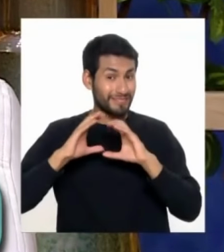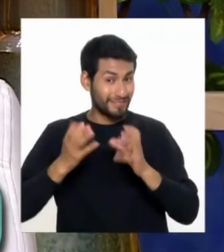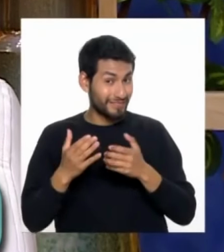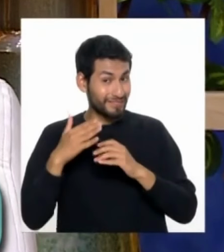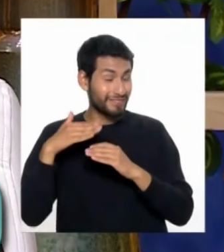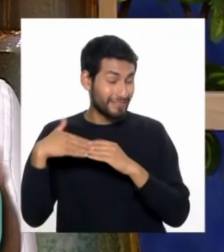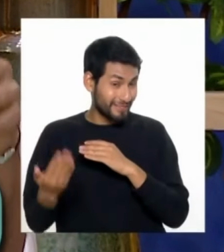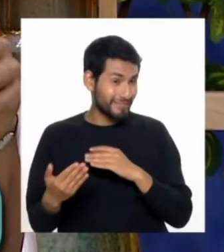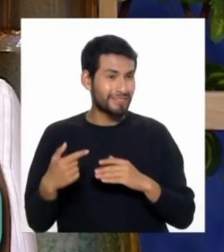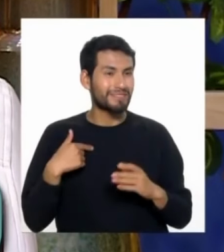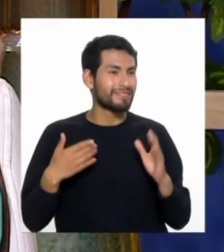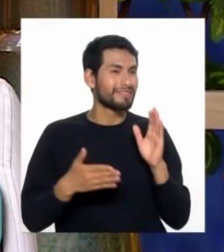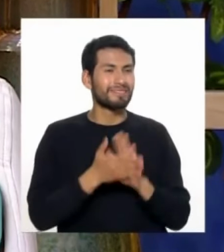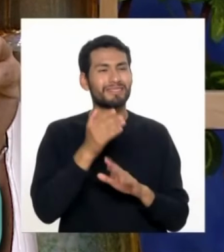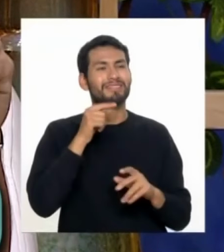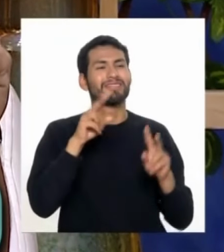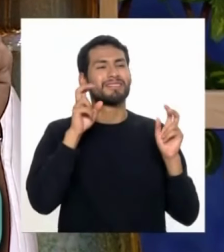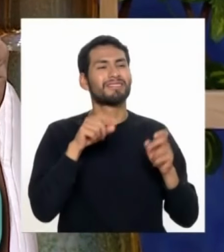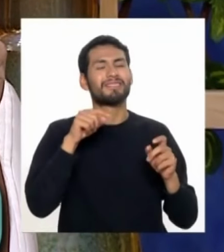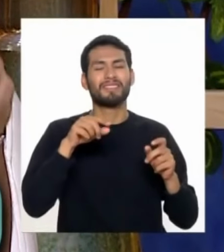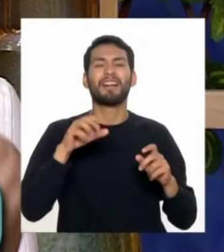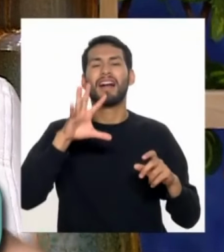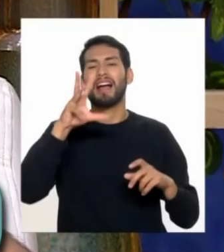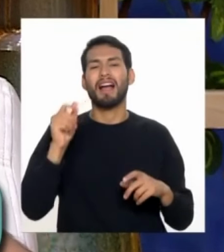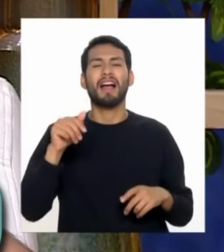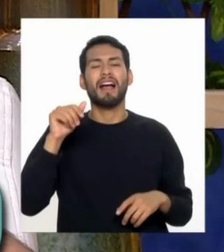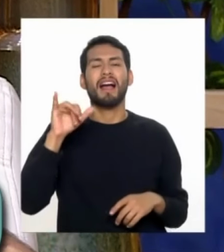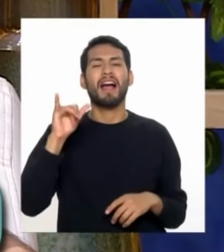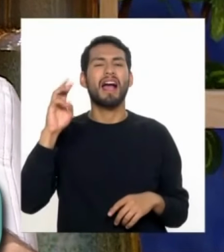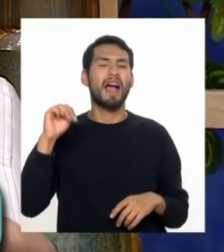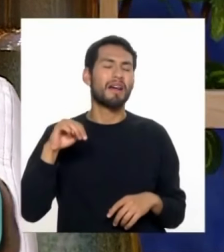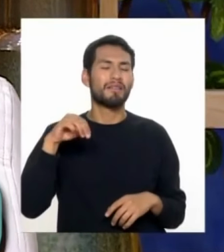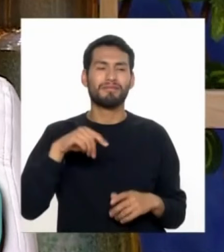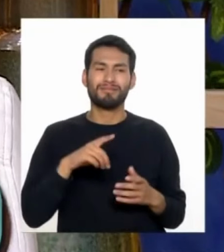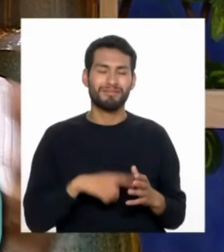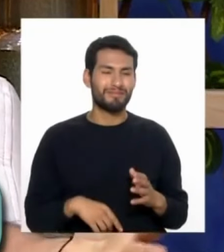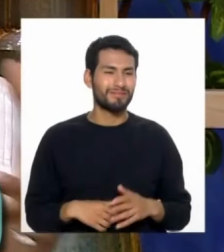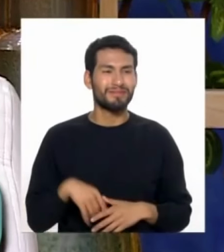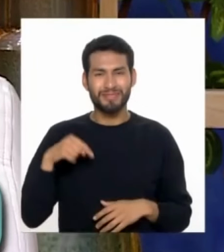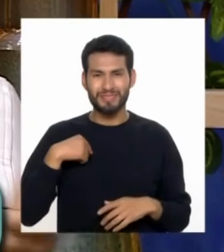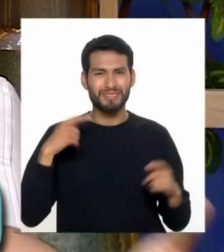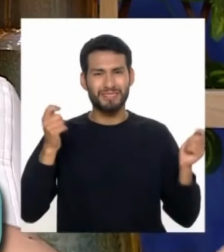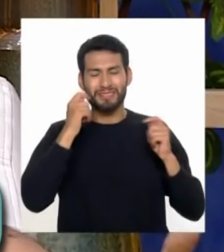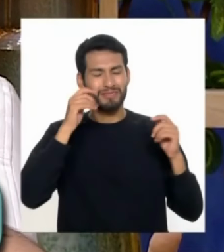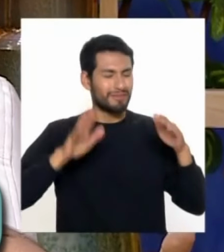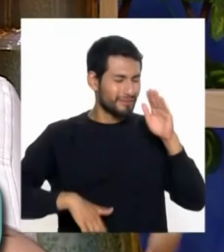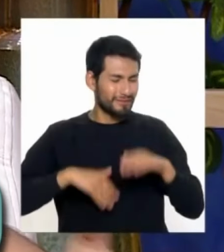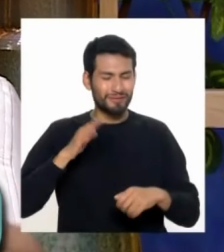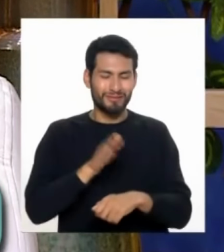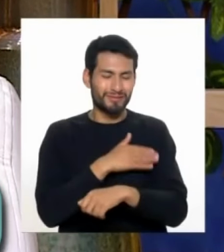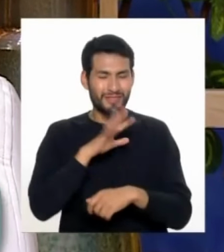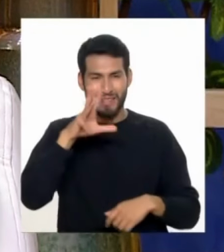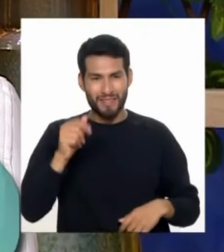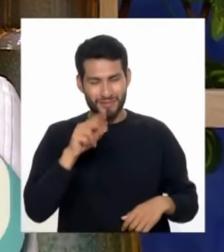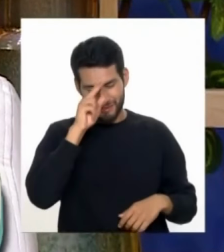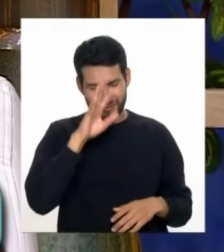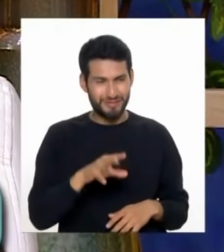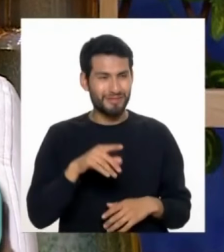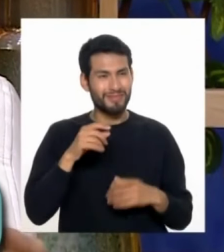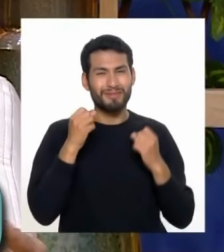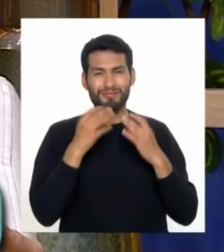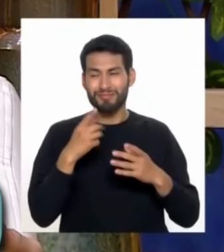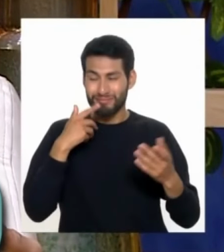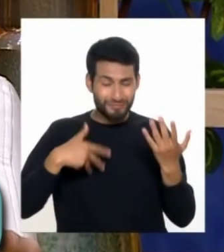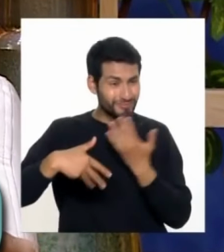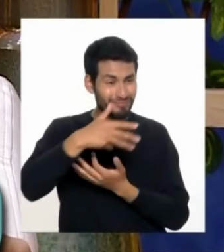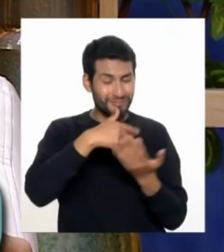vamos a hacer el Jam Afroperuano, que es un show de música afroperuana en donde hay mucha